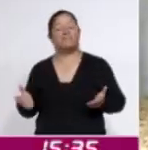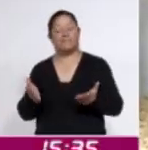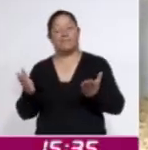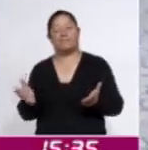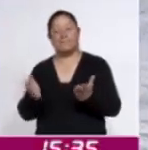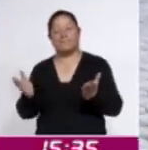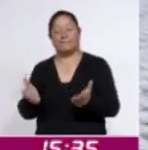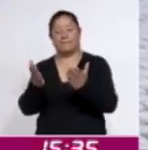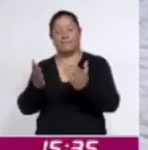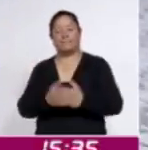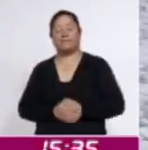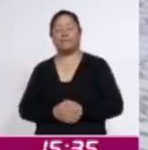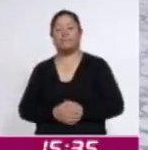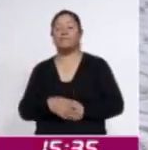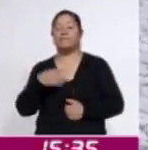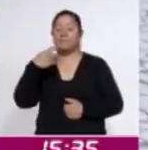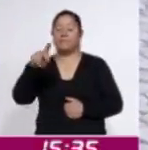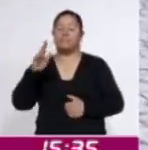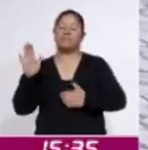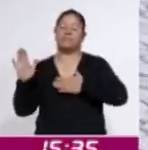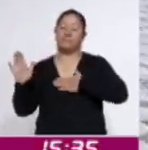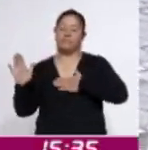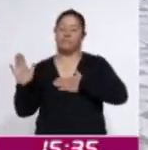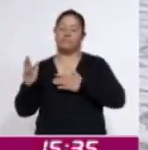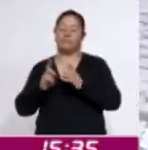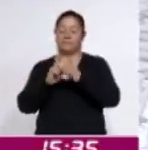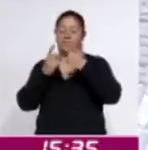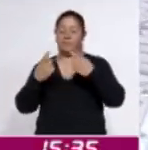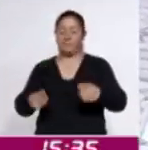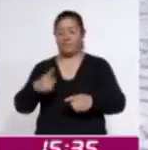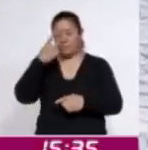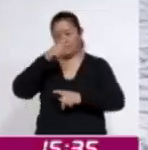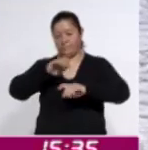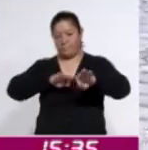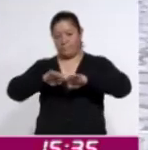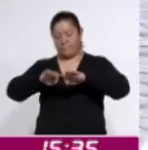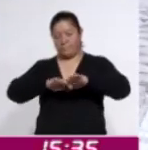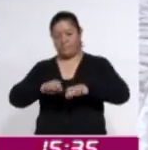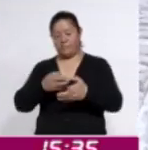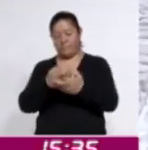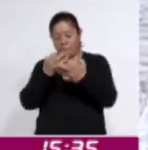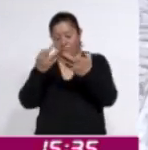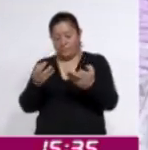pecuarios de Tlaxcala por su compromiso y desempeño para trabajar la tierra.